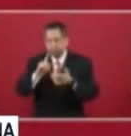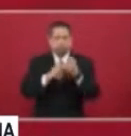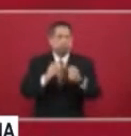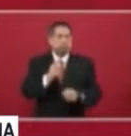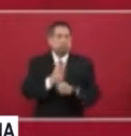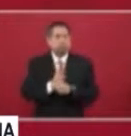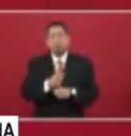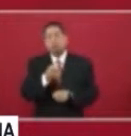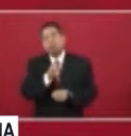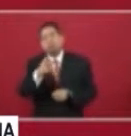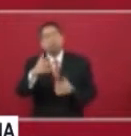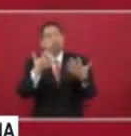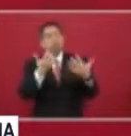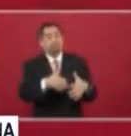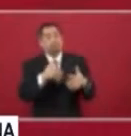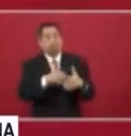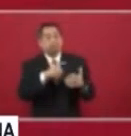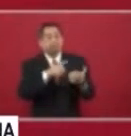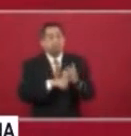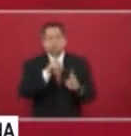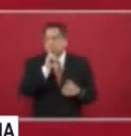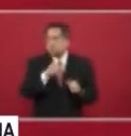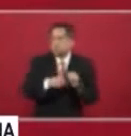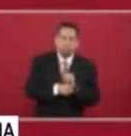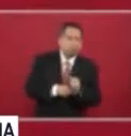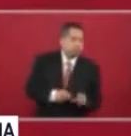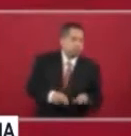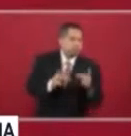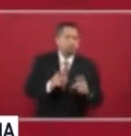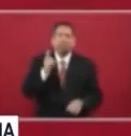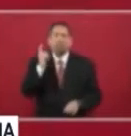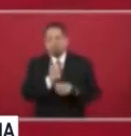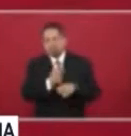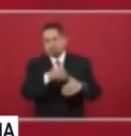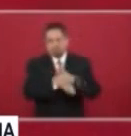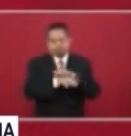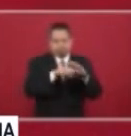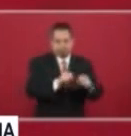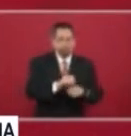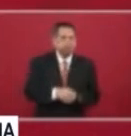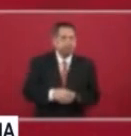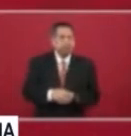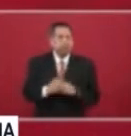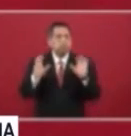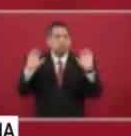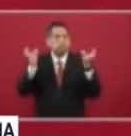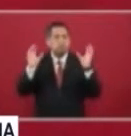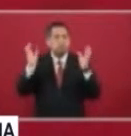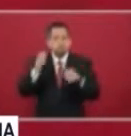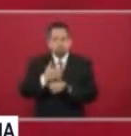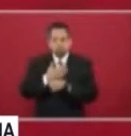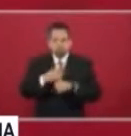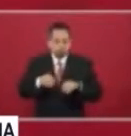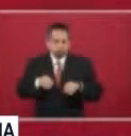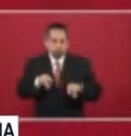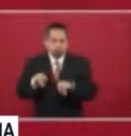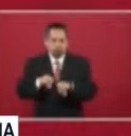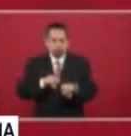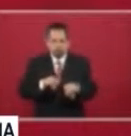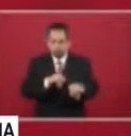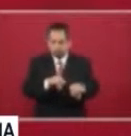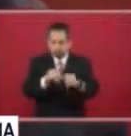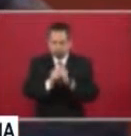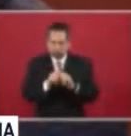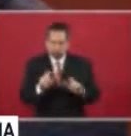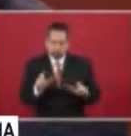no no PP porque no ese plazo de los 5 años es inamovible una vez